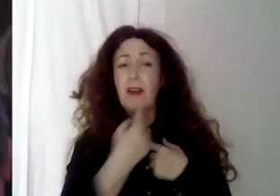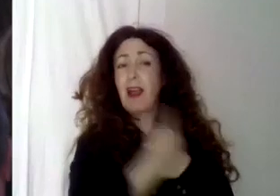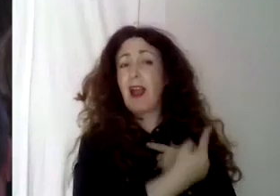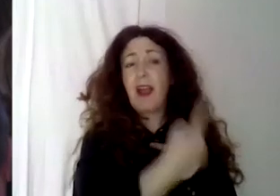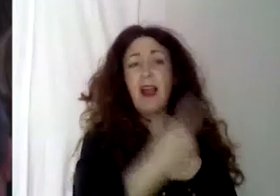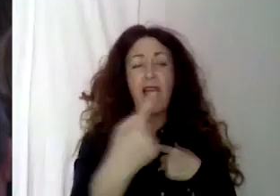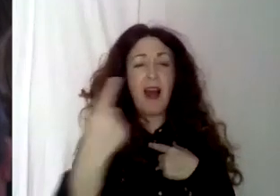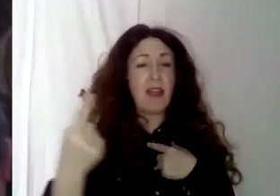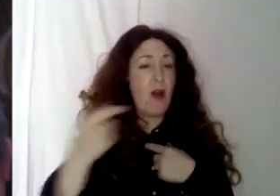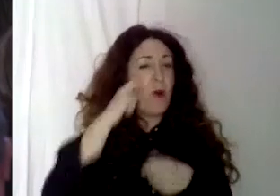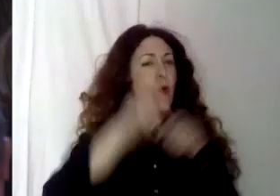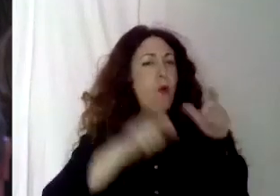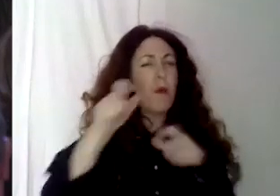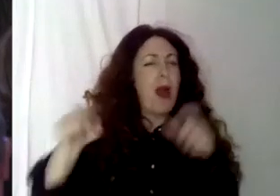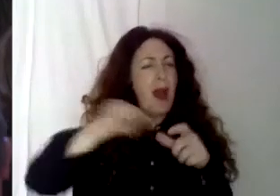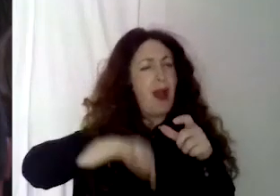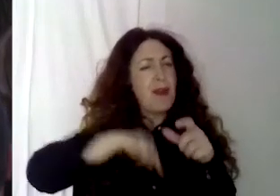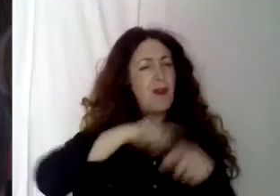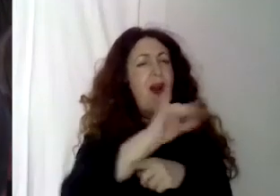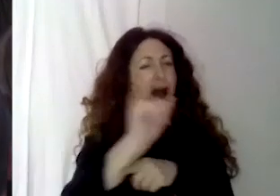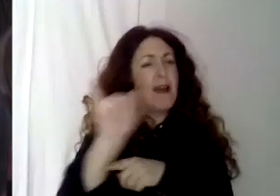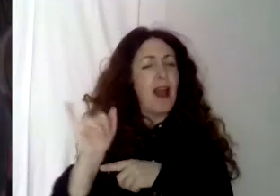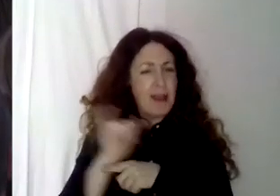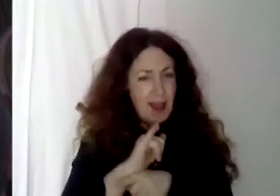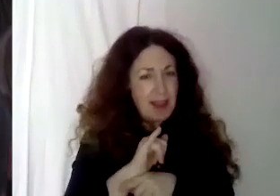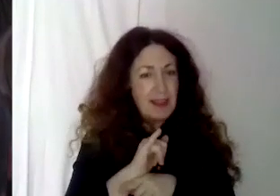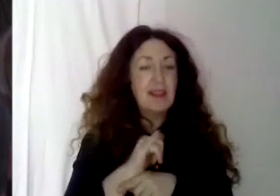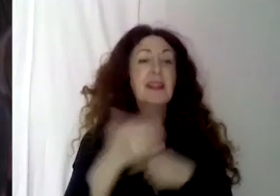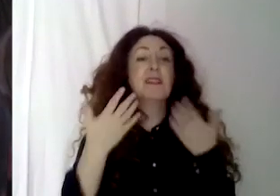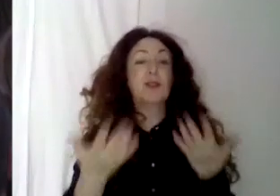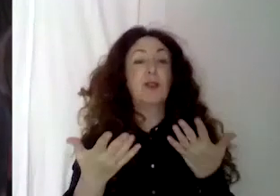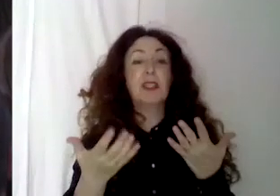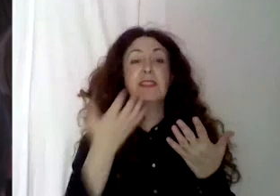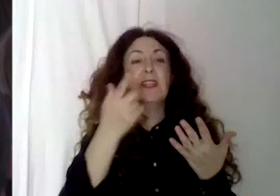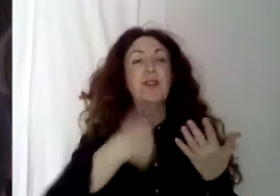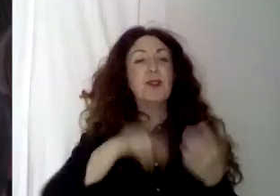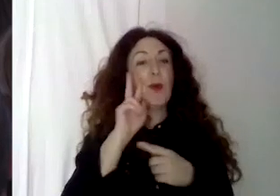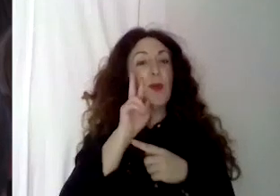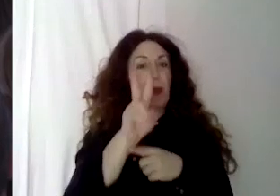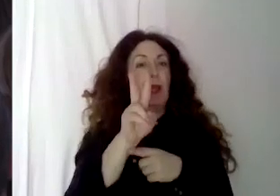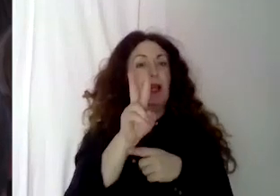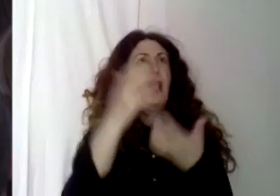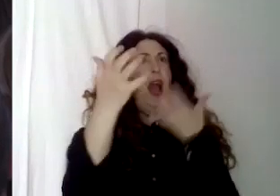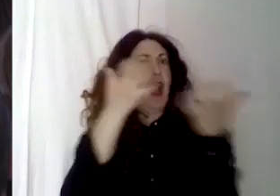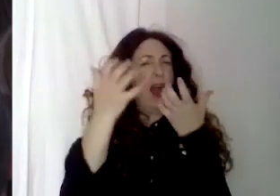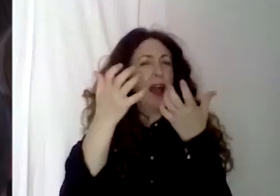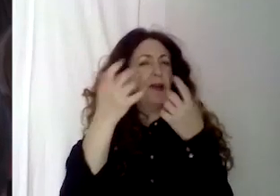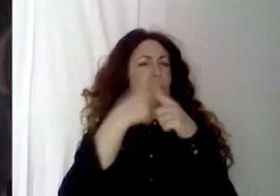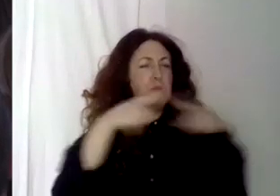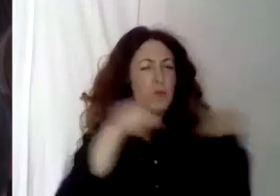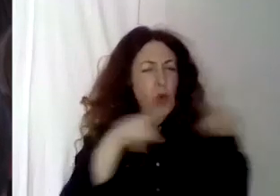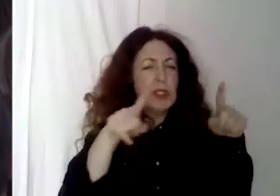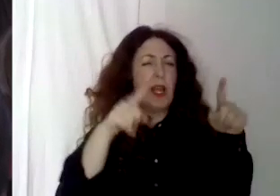humanos necesariamente vive, y como tal, al ver reflejado en estas grandes obras